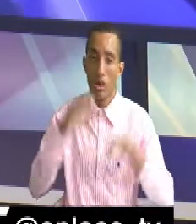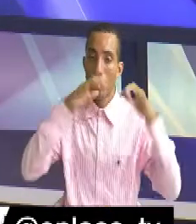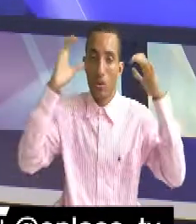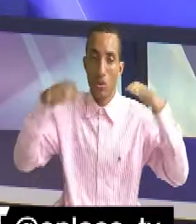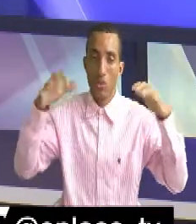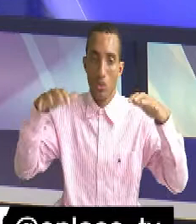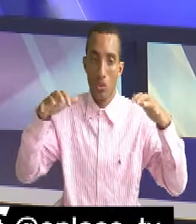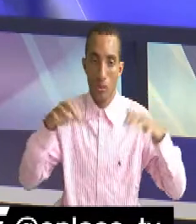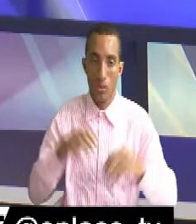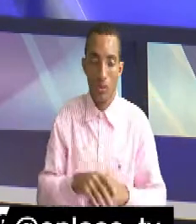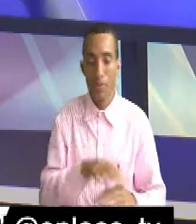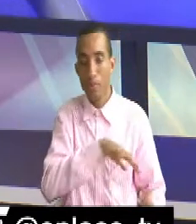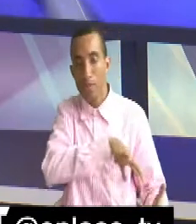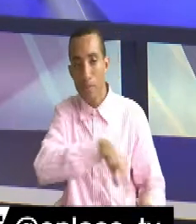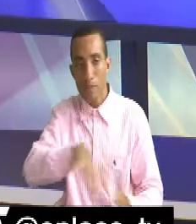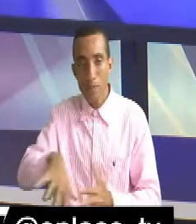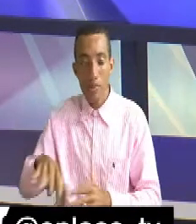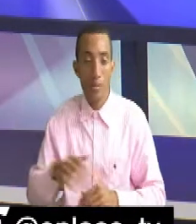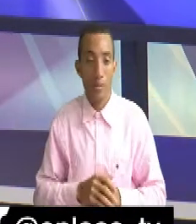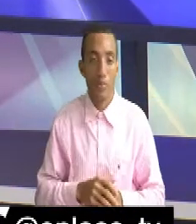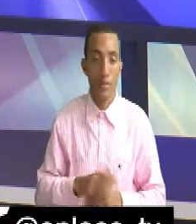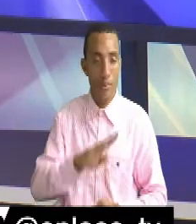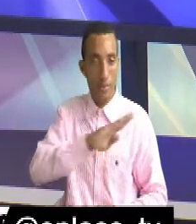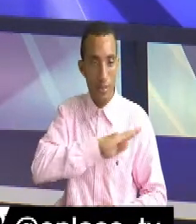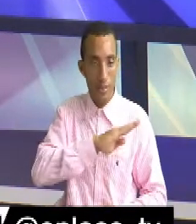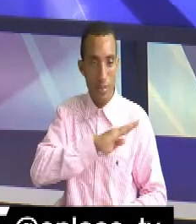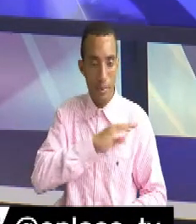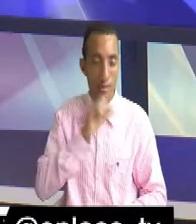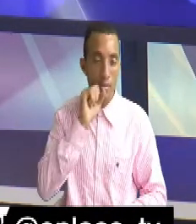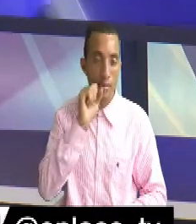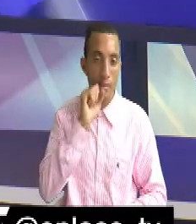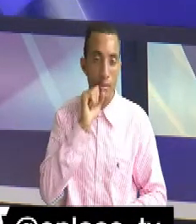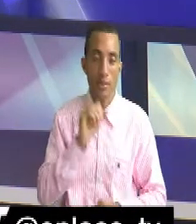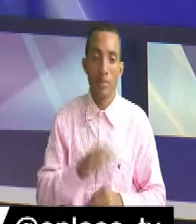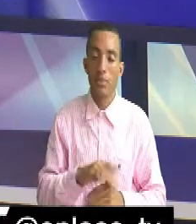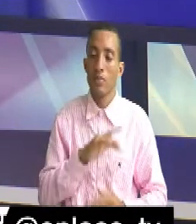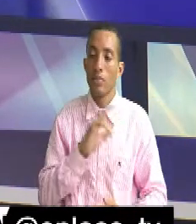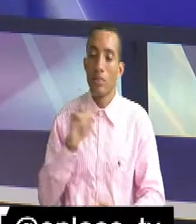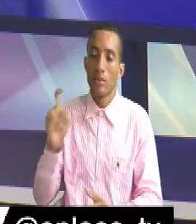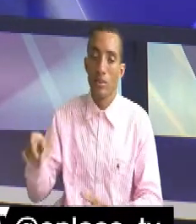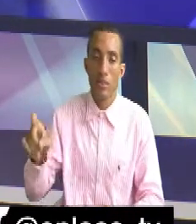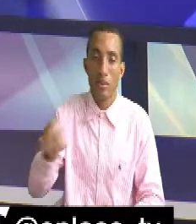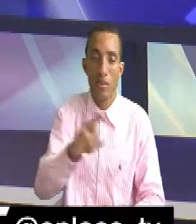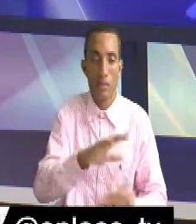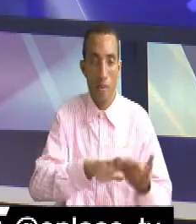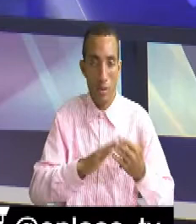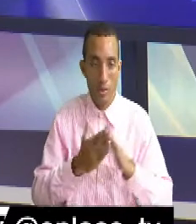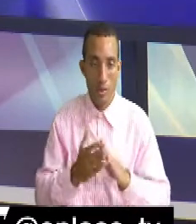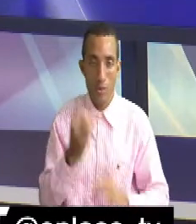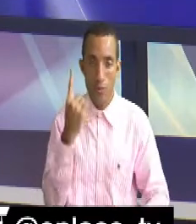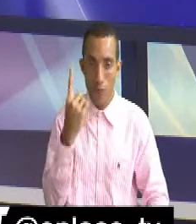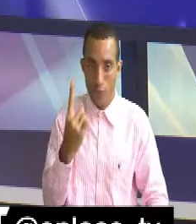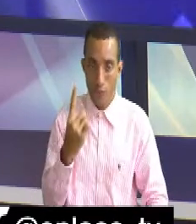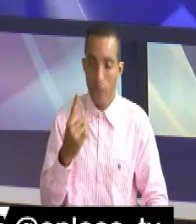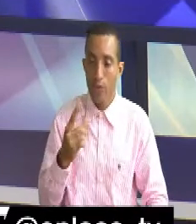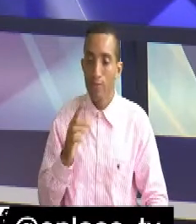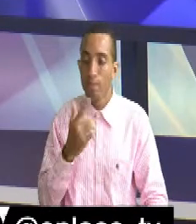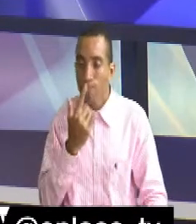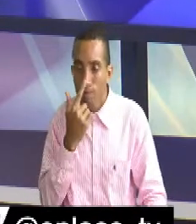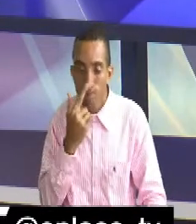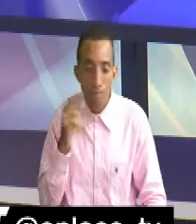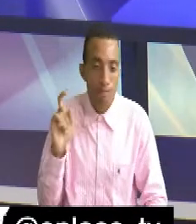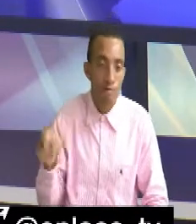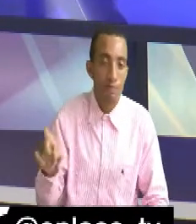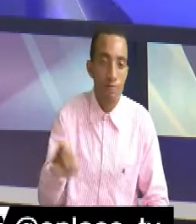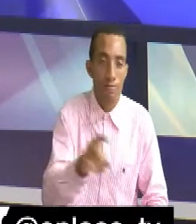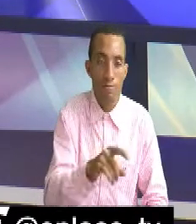El alcalde de Barranca Bermeja recorrió en las últimas horas las zonas afectadas por las lluvias en la Comuna 1. El mandatario local se apersonó de las situaciones de riesgo